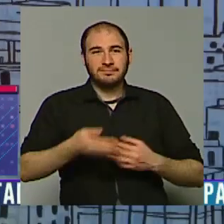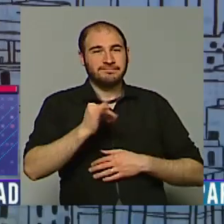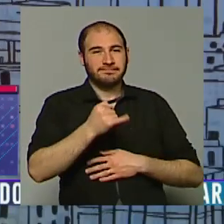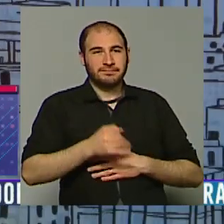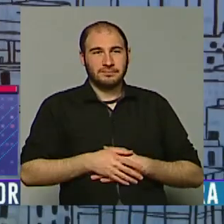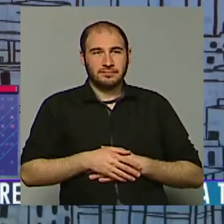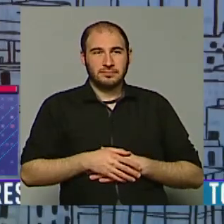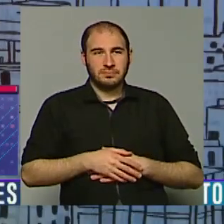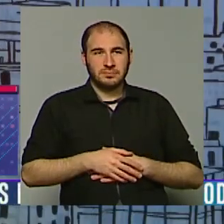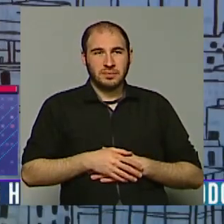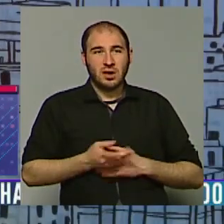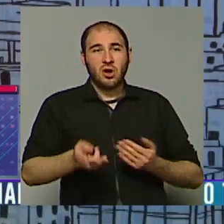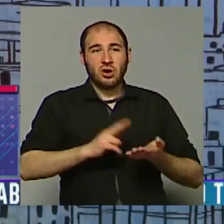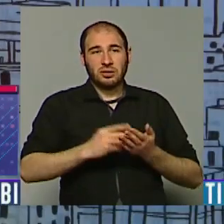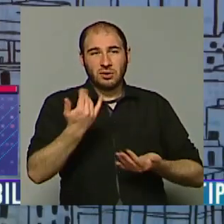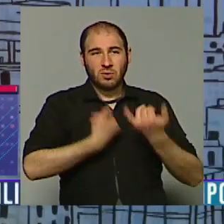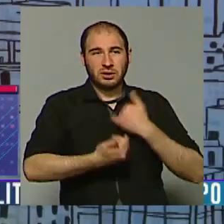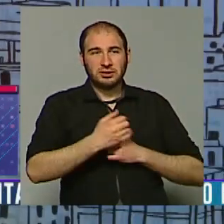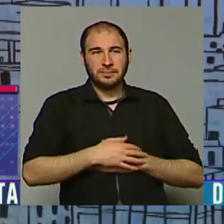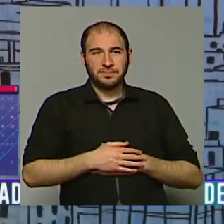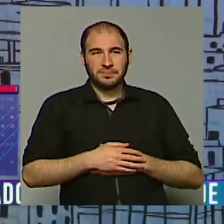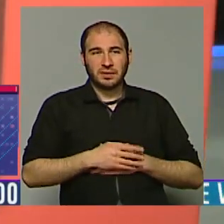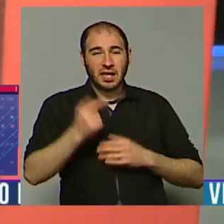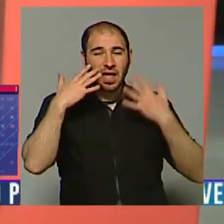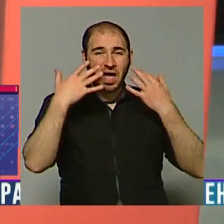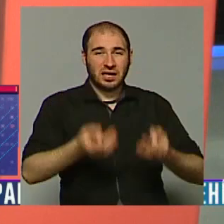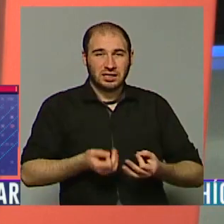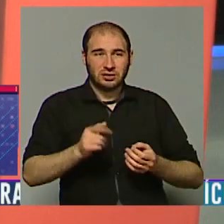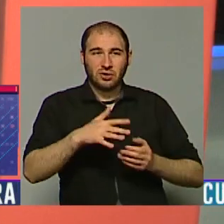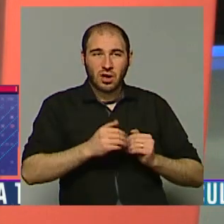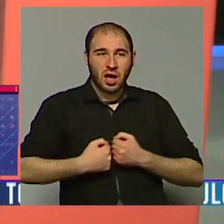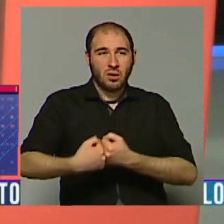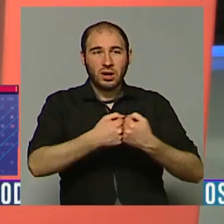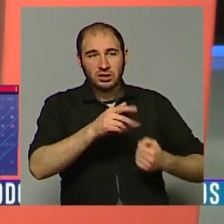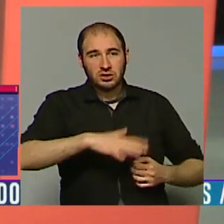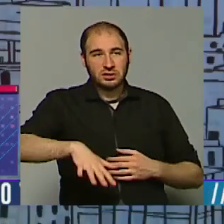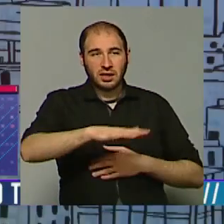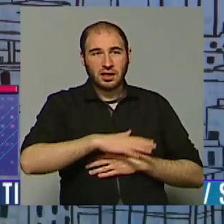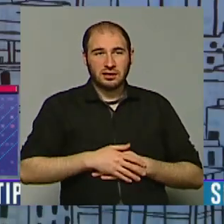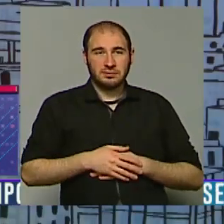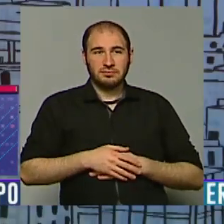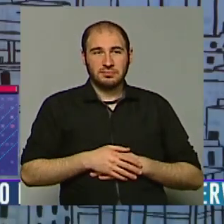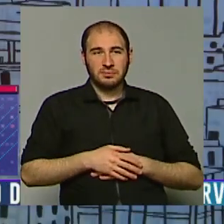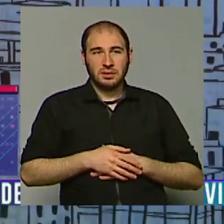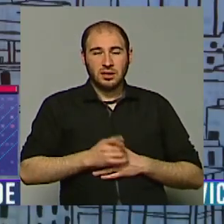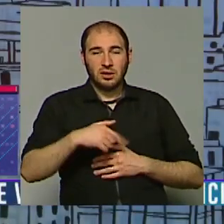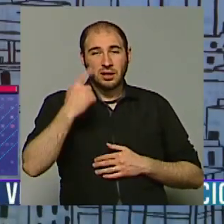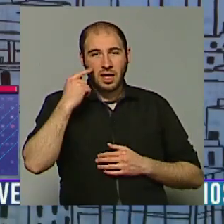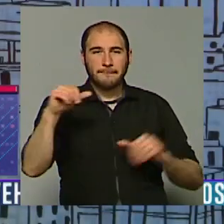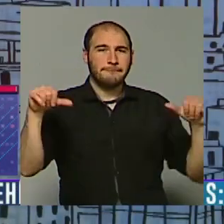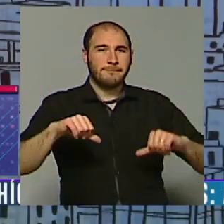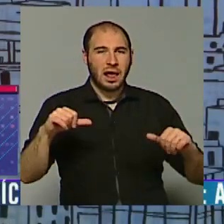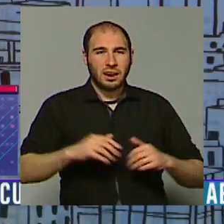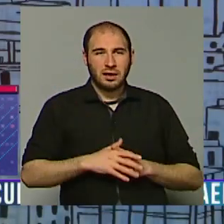cual, y en base, y volviendo a lo que decía recién, de esta ética que todos compartimos como sociedad, que es la que consideramos que está mal